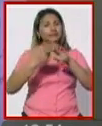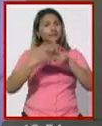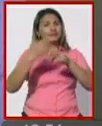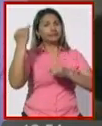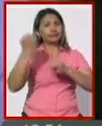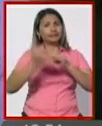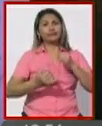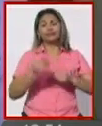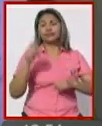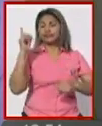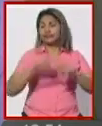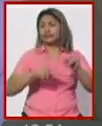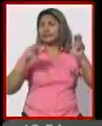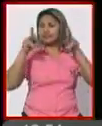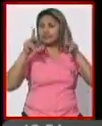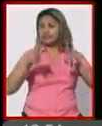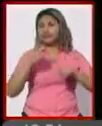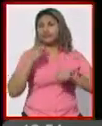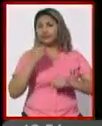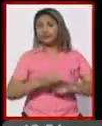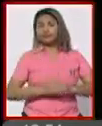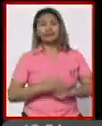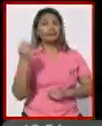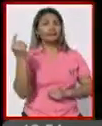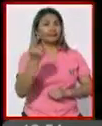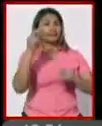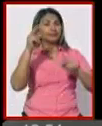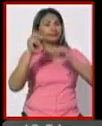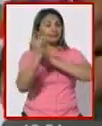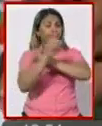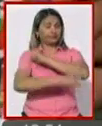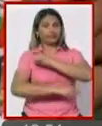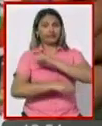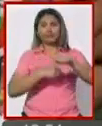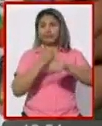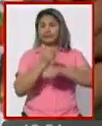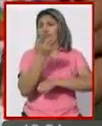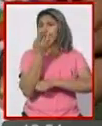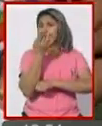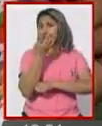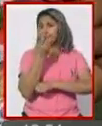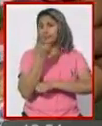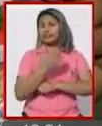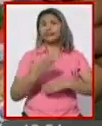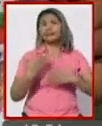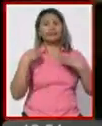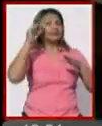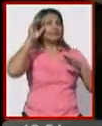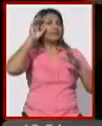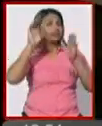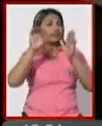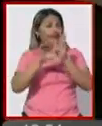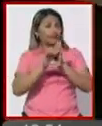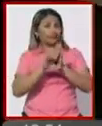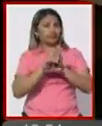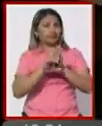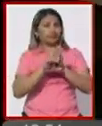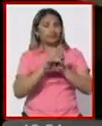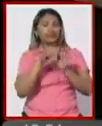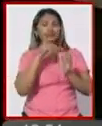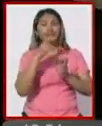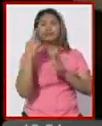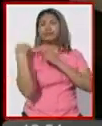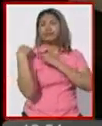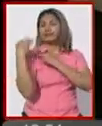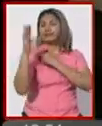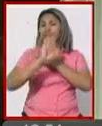apellido, porque no me puedo permitir de que una persona sentenciada por el delito de narcotráfico tenga fotografías con nada menos que el hombre responsable